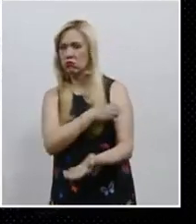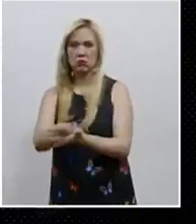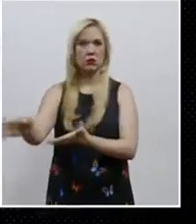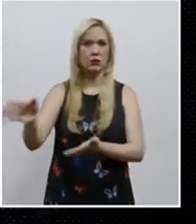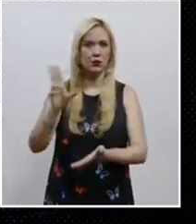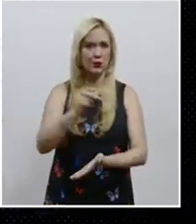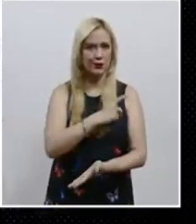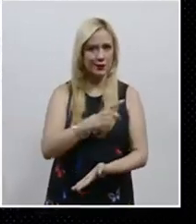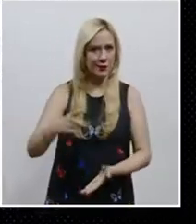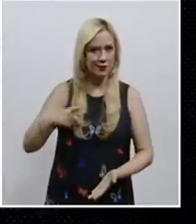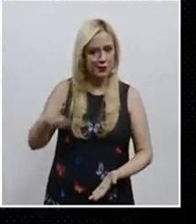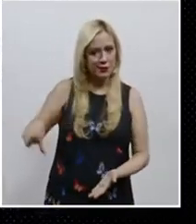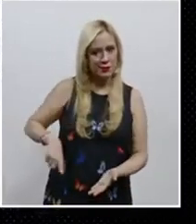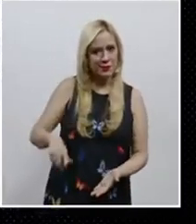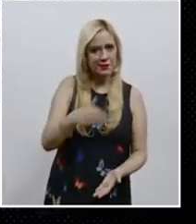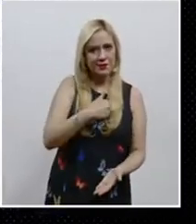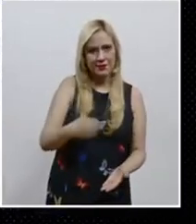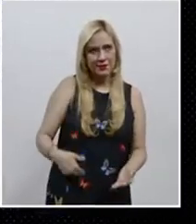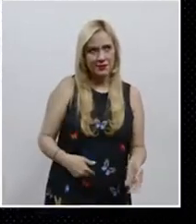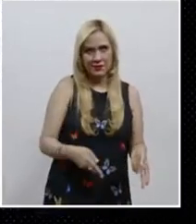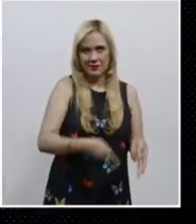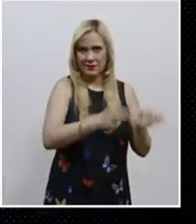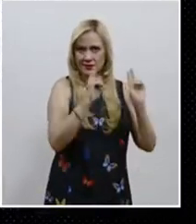efectivo de la democracia representativa.